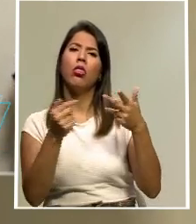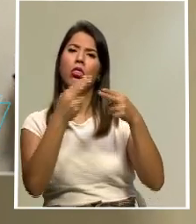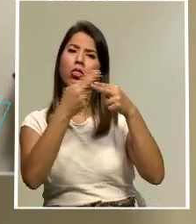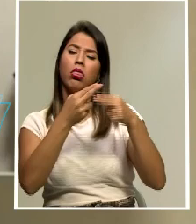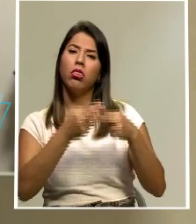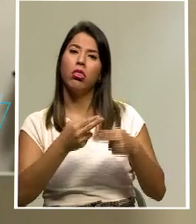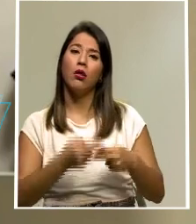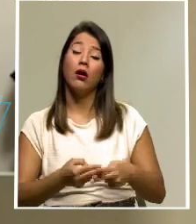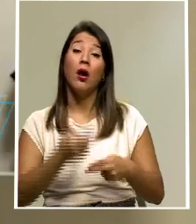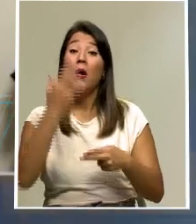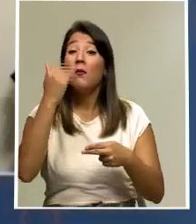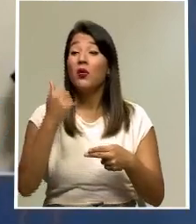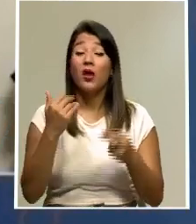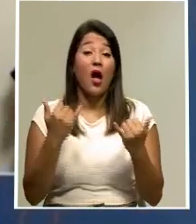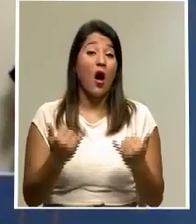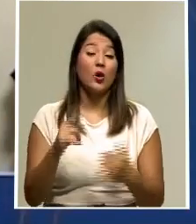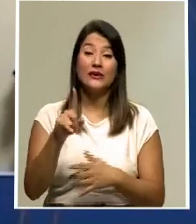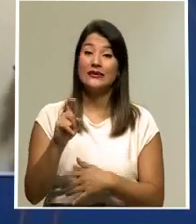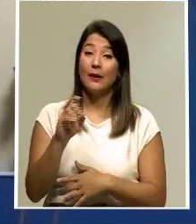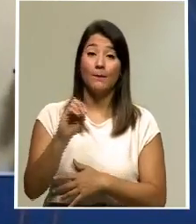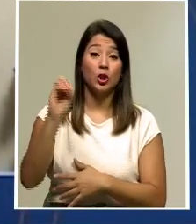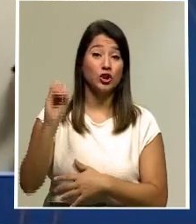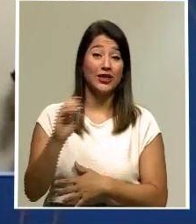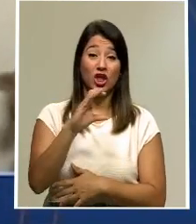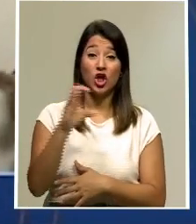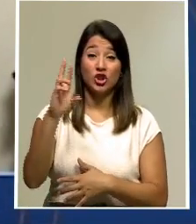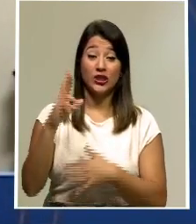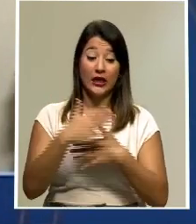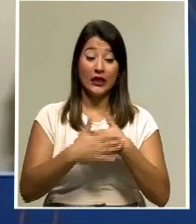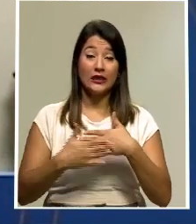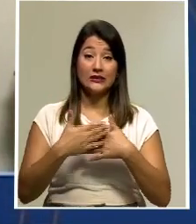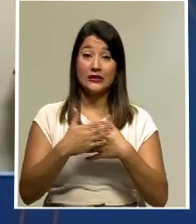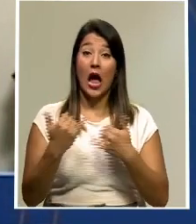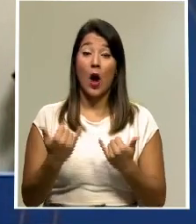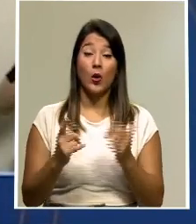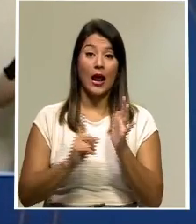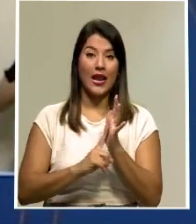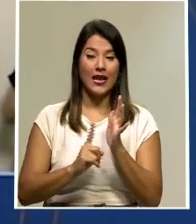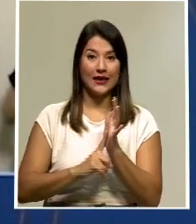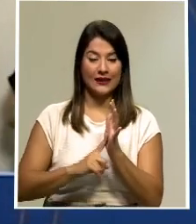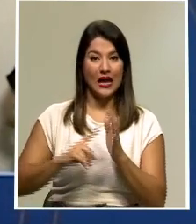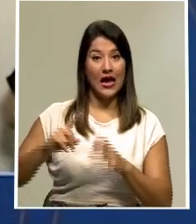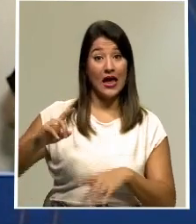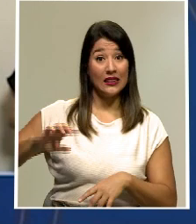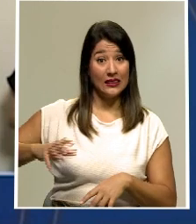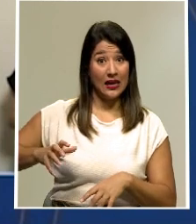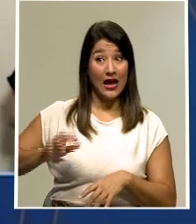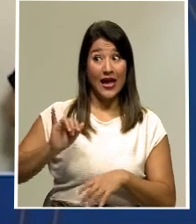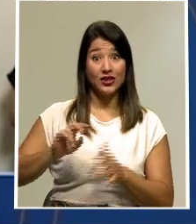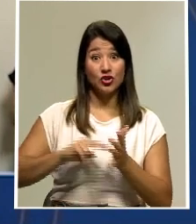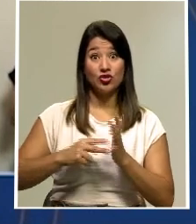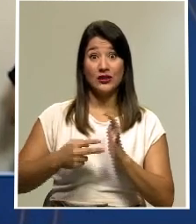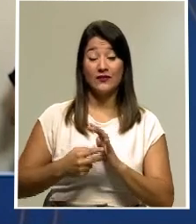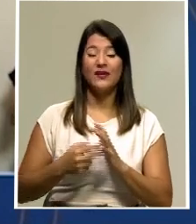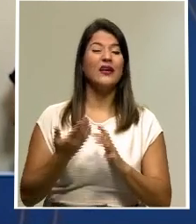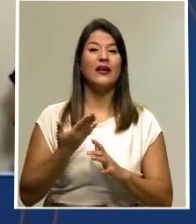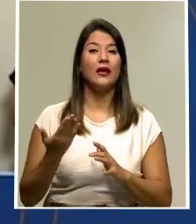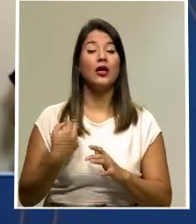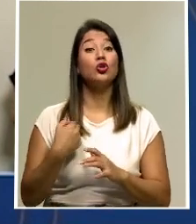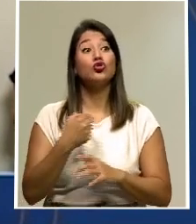estaríamos con el 100% de nuestro país en condición de alerta naranja. Y esto nos lleva a hacer un